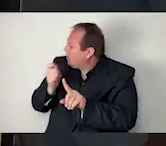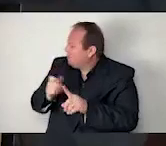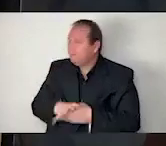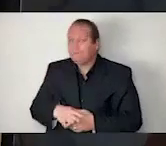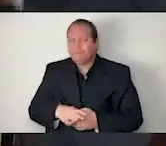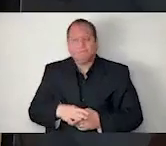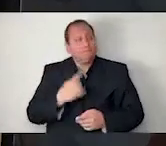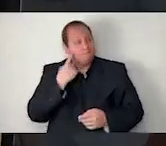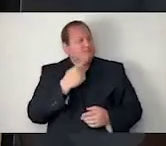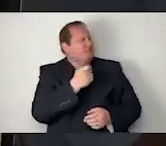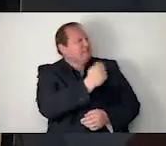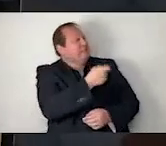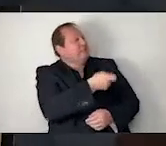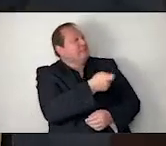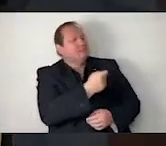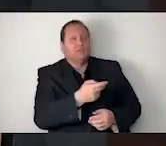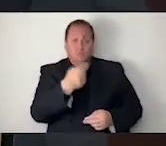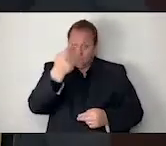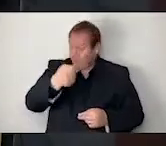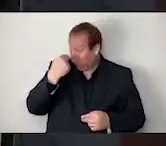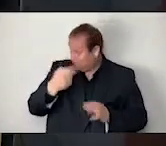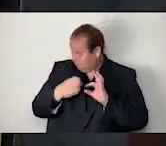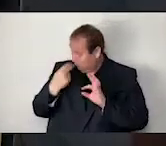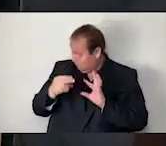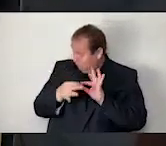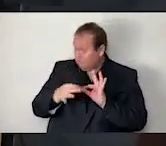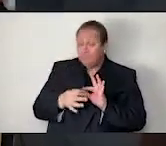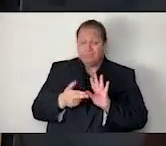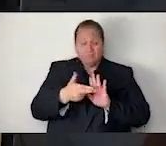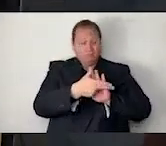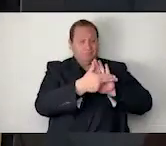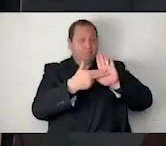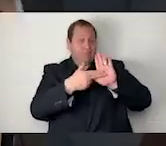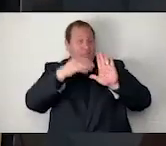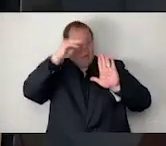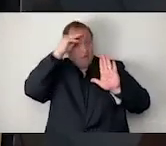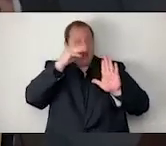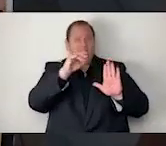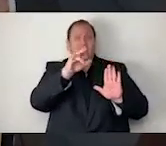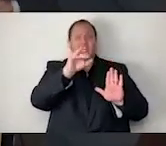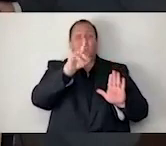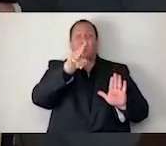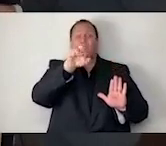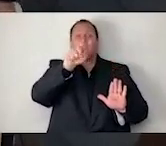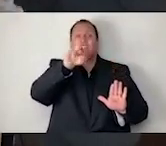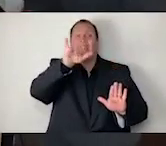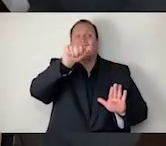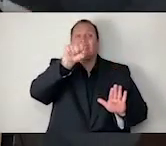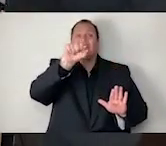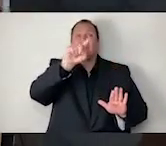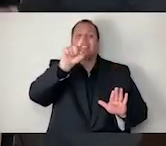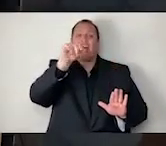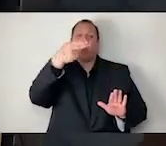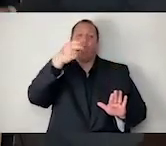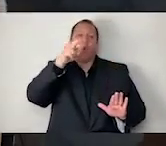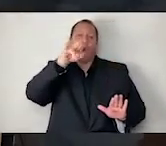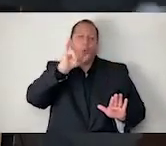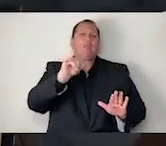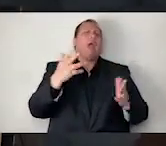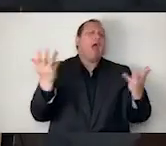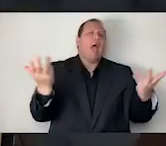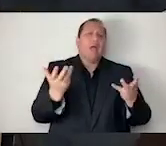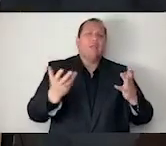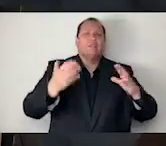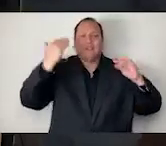y yo aquí está la razón social de mexicanal industrias ahora fabrican y comercializan productos de impermeabilizantes y asfalto